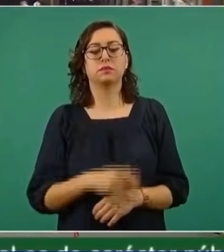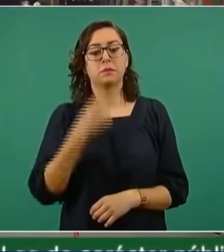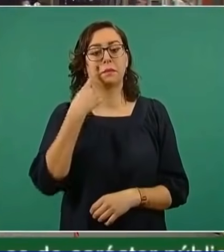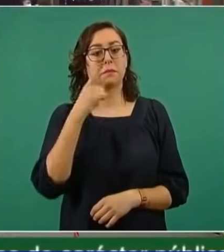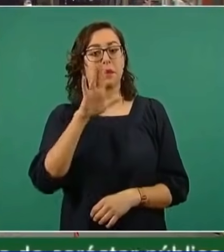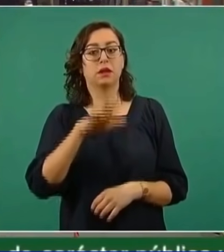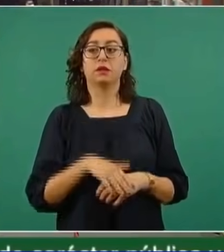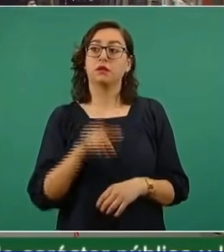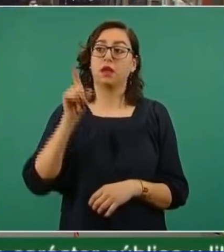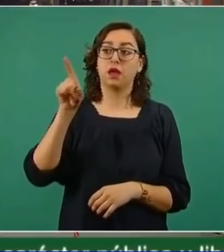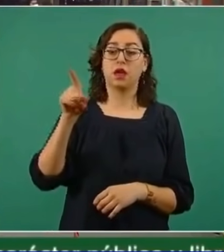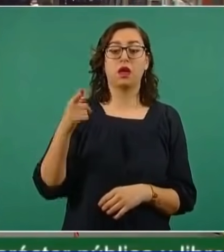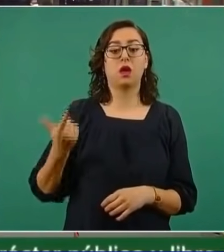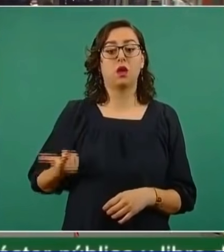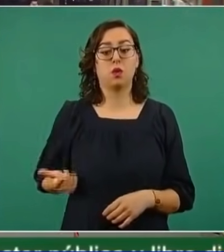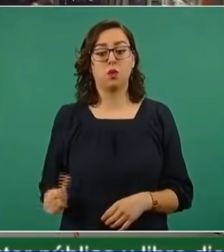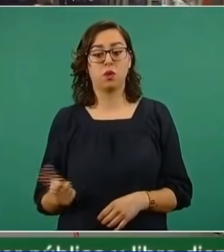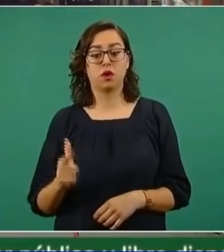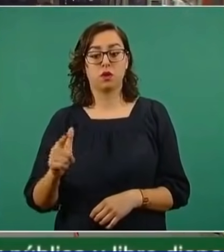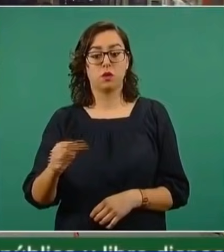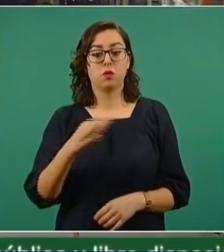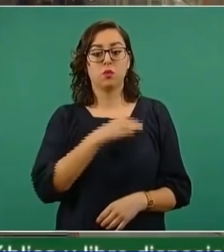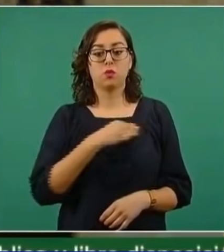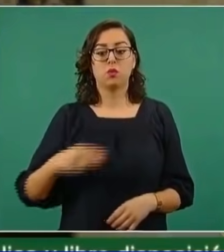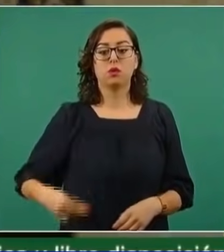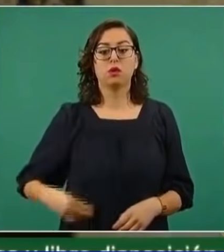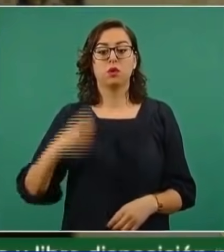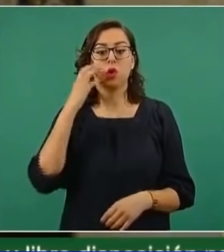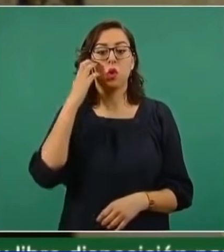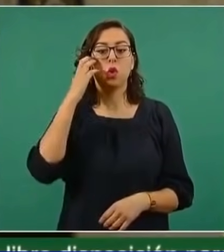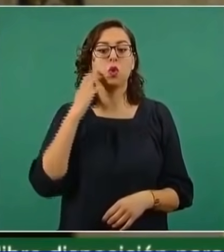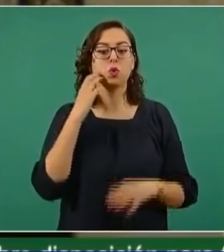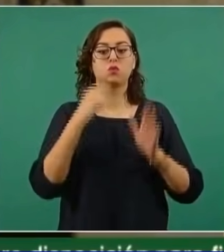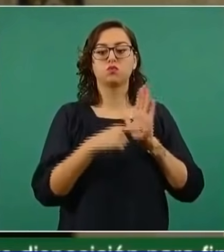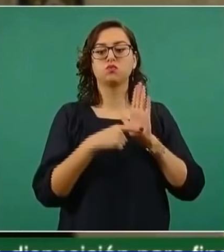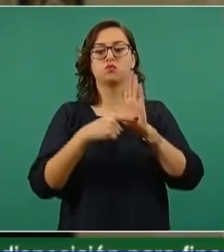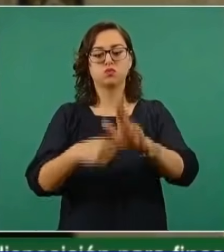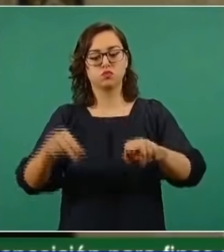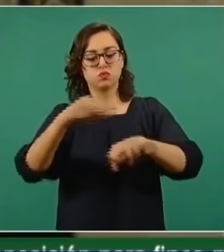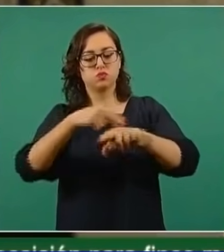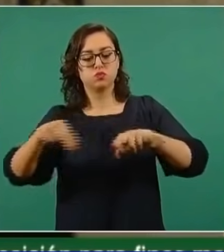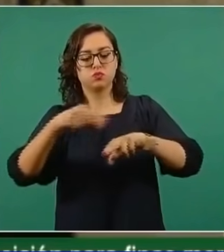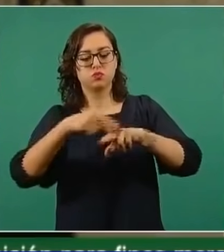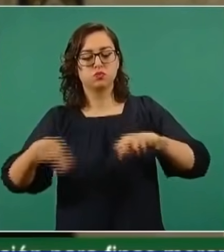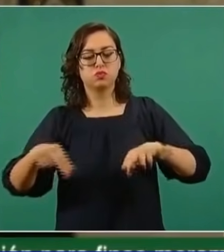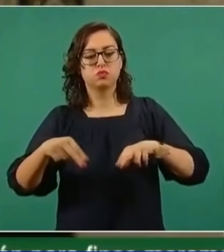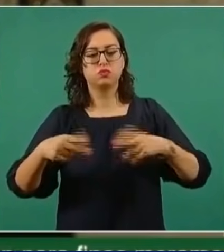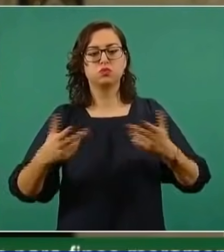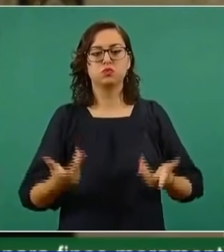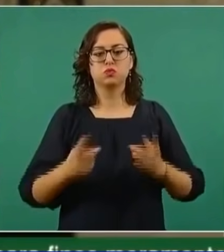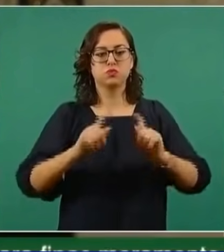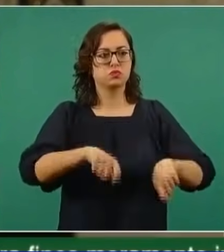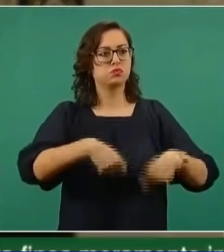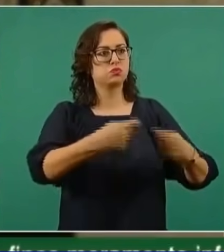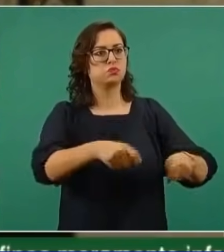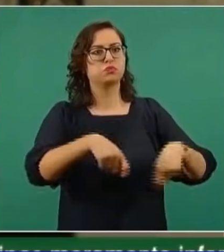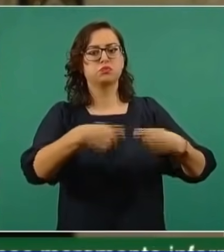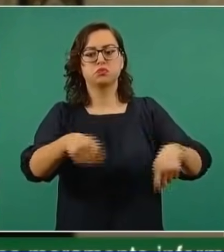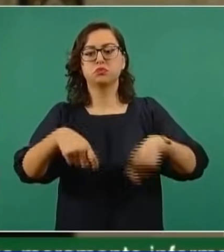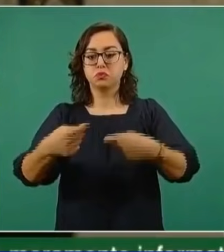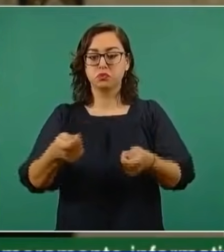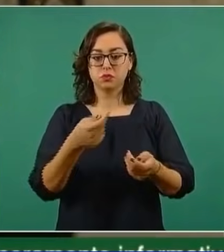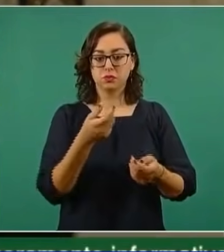está entregando principalmente en un municipio del león argumentando ser una ayuda para las familias pues